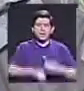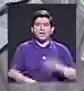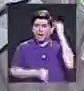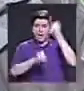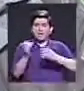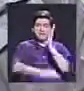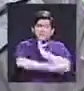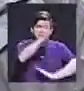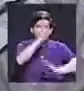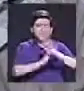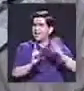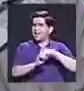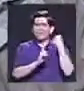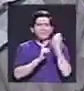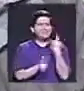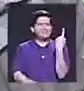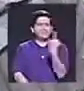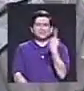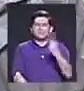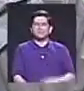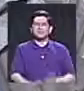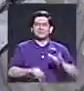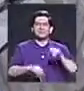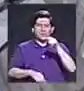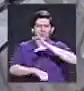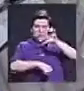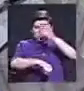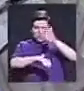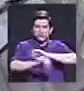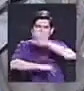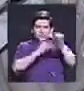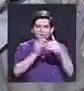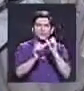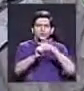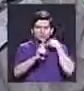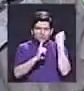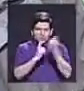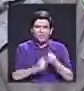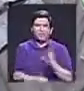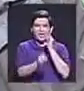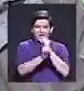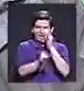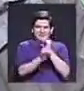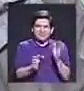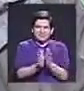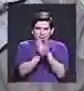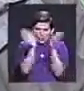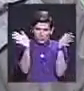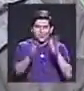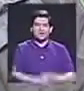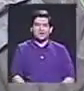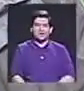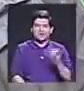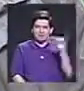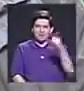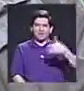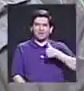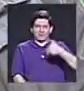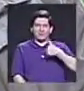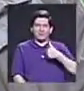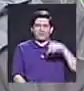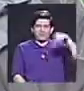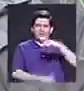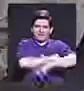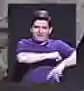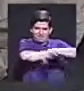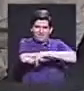la discapacidad no es un asunto únicamente del Consejo, es de toda la sociedad y las instituciones públicas que también tenemos vigentes